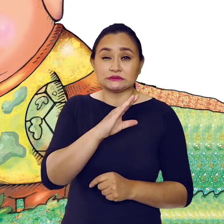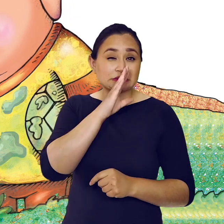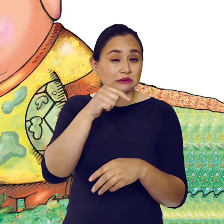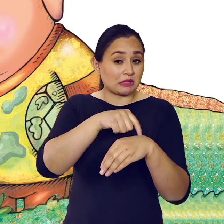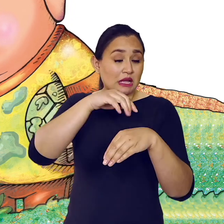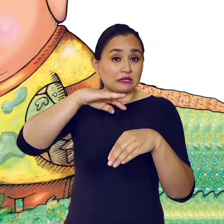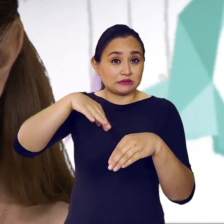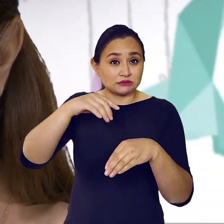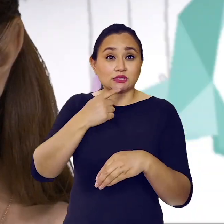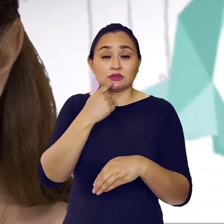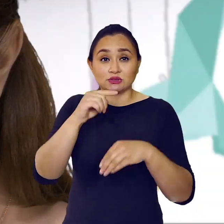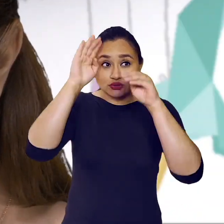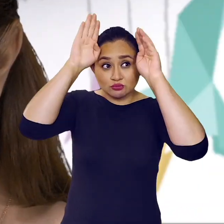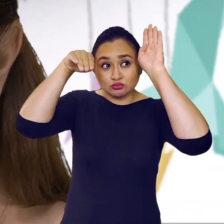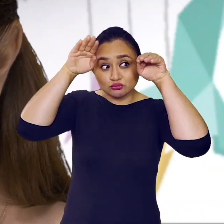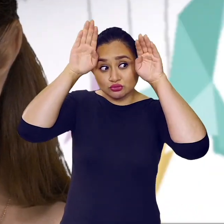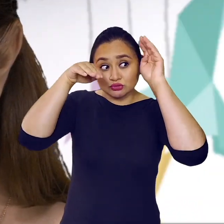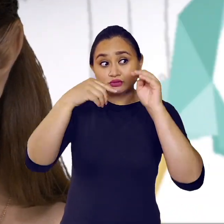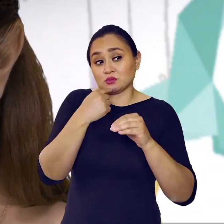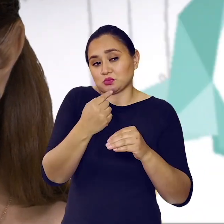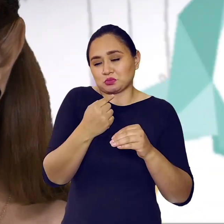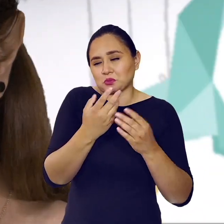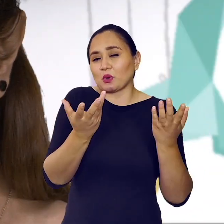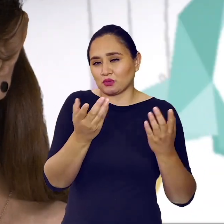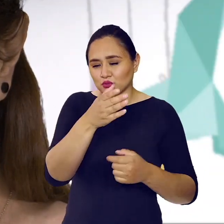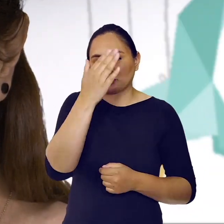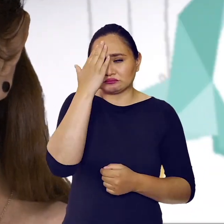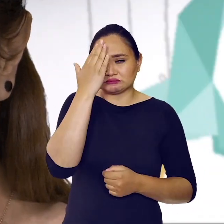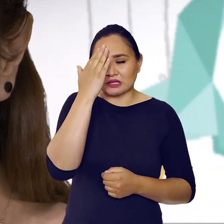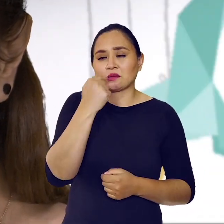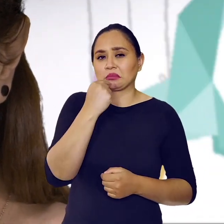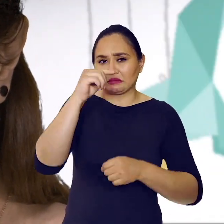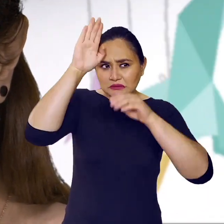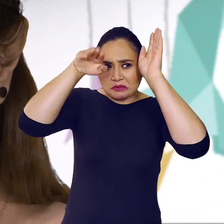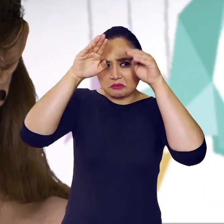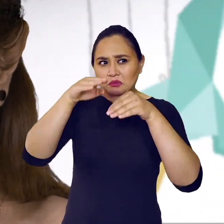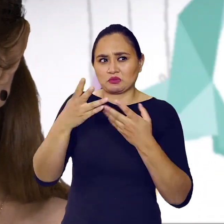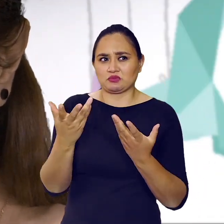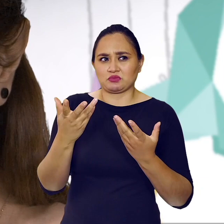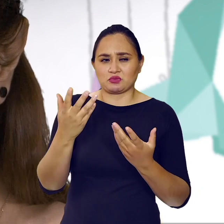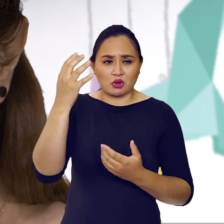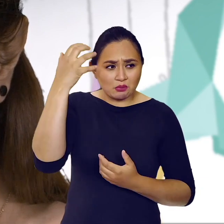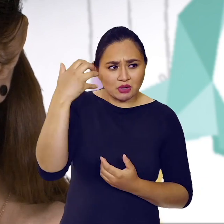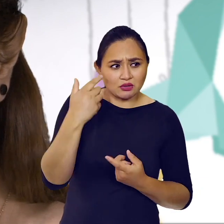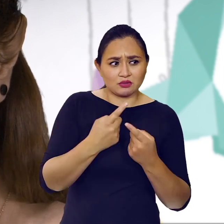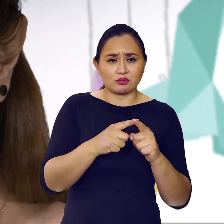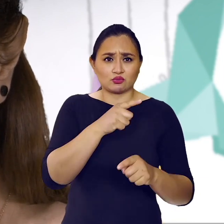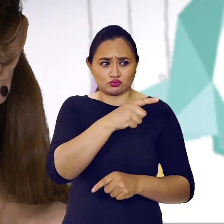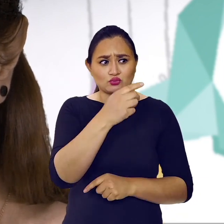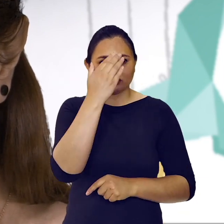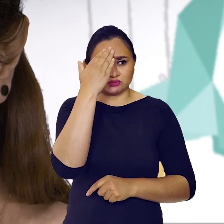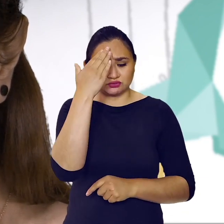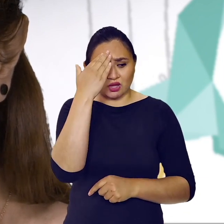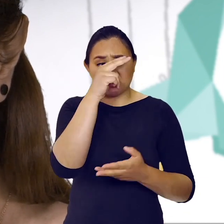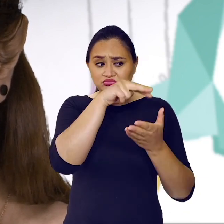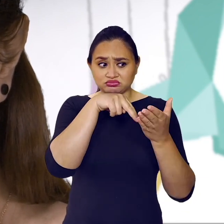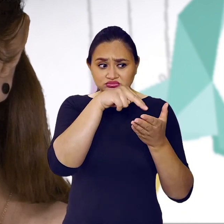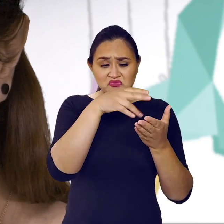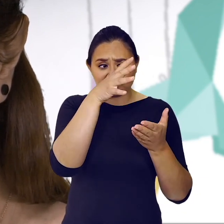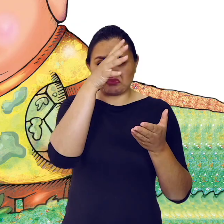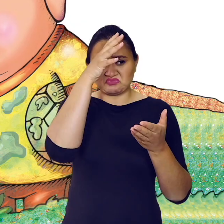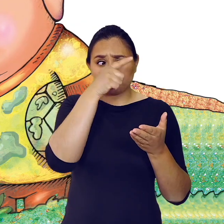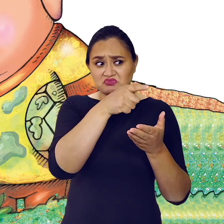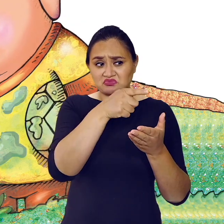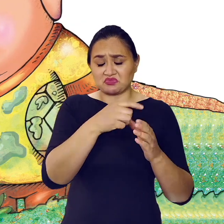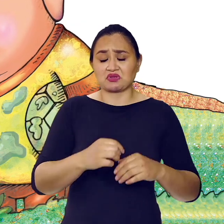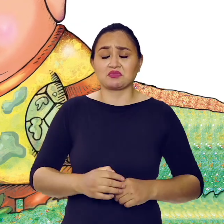sábanas. Y dicen que los burros... Bueno, tú sabes. Y ya ves, eres uno de los pocos de la clase que ya han aprendido a